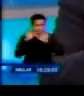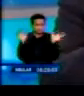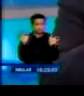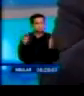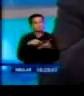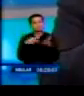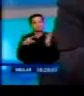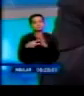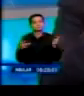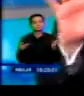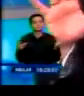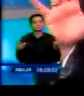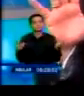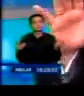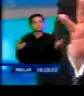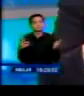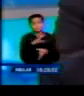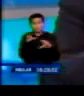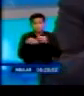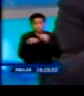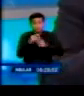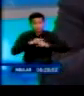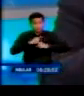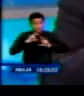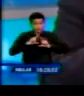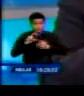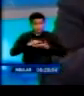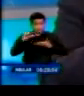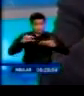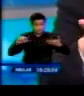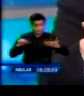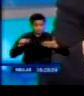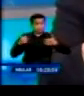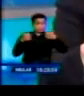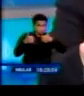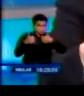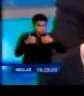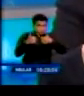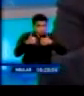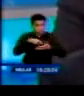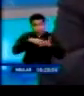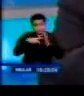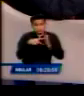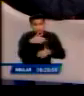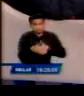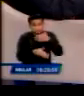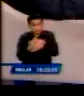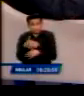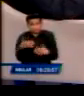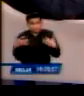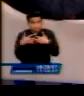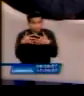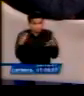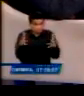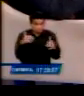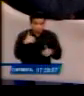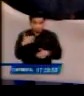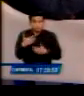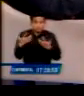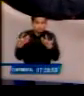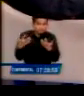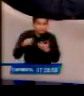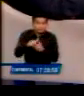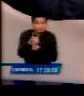ver, la salud del sistema financiero está muy buena. No hay procesos de fusión, no hay procesos